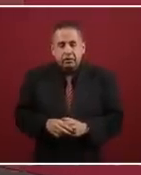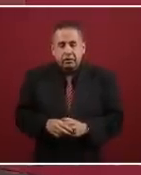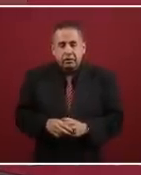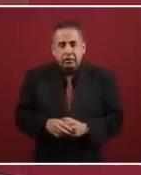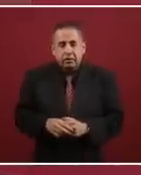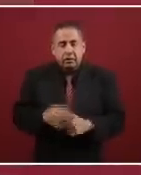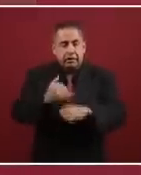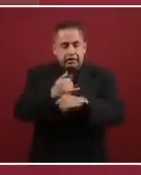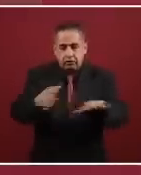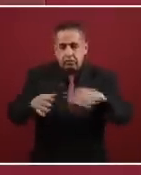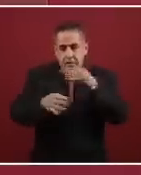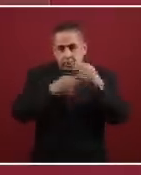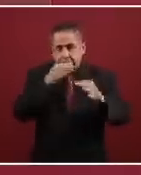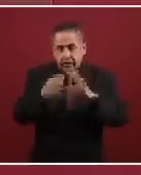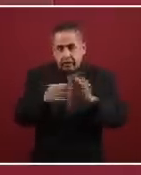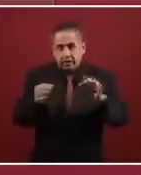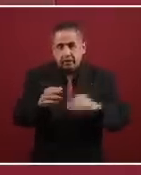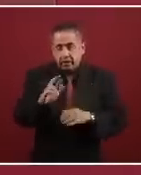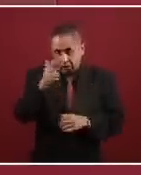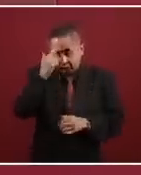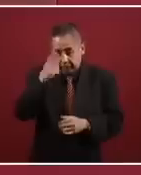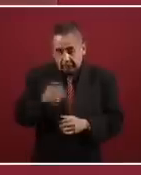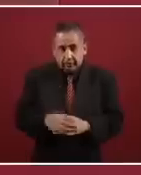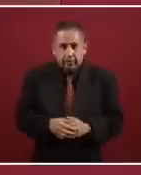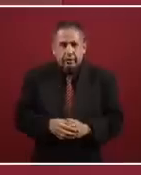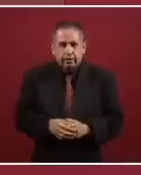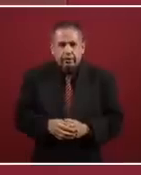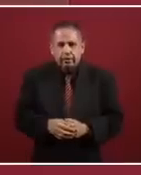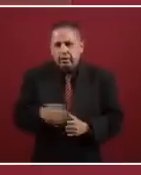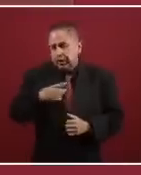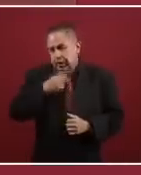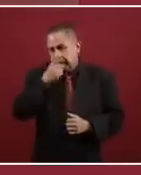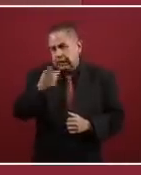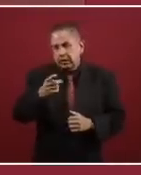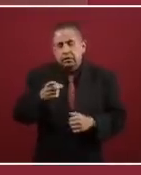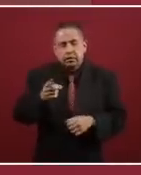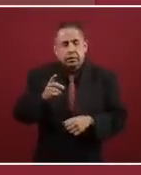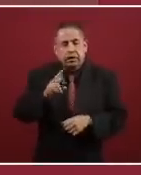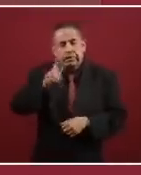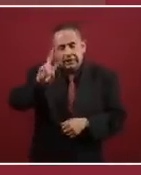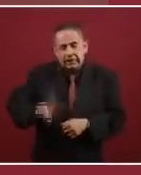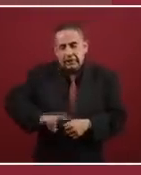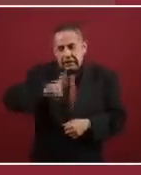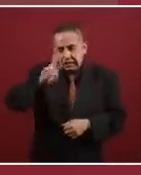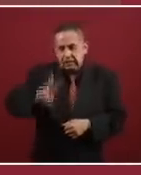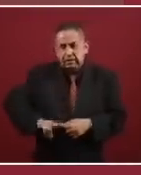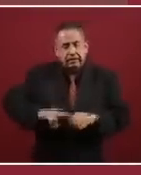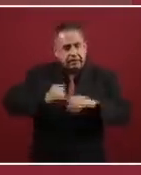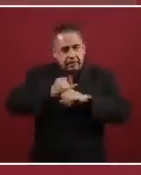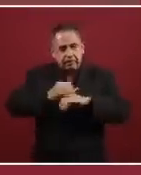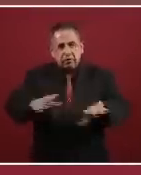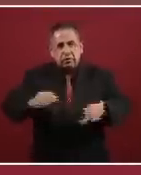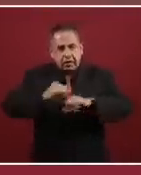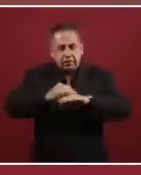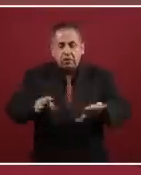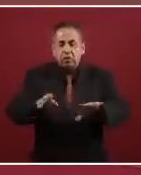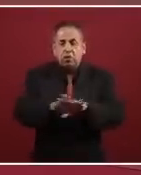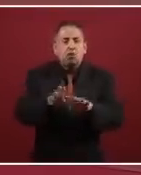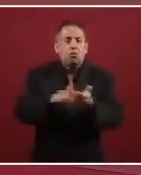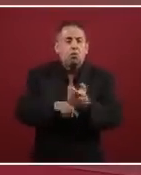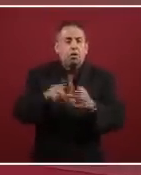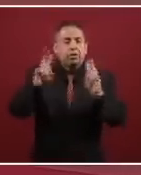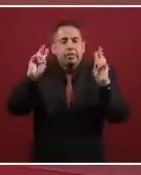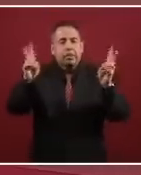se va a informar. Acuérdense que dijimos que todos los viernes íbamos a informar sobre el